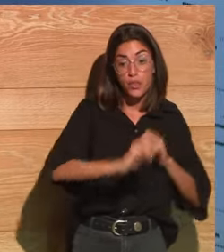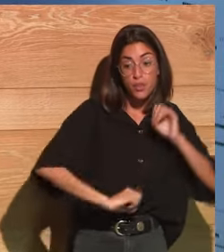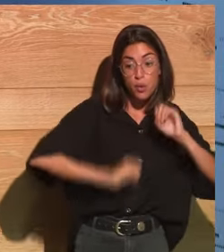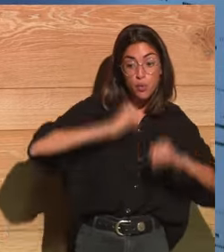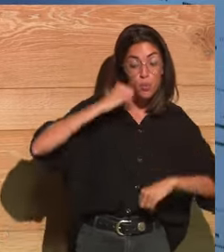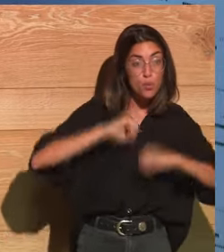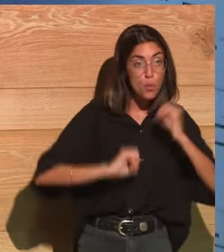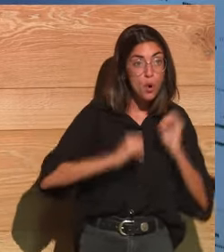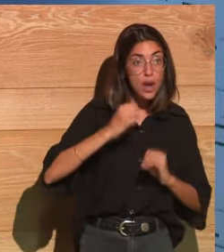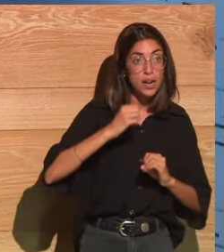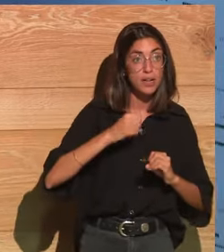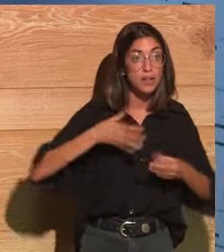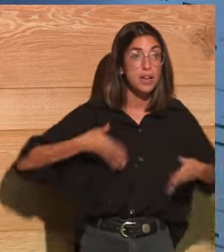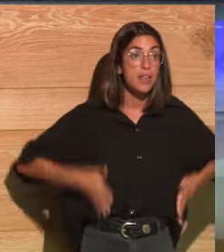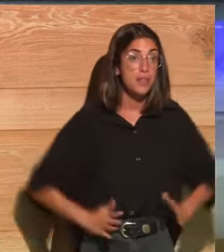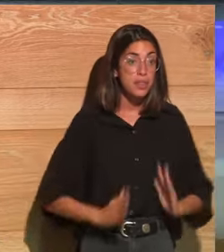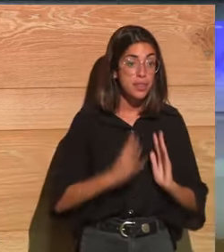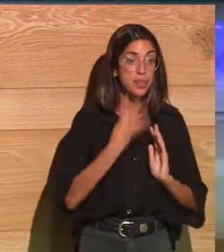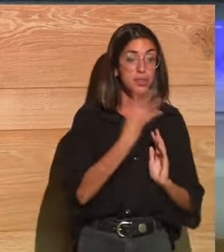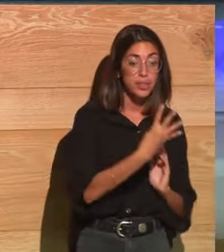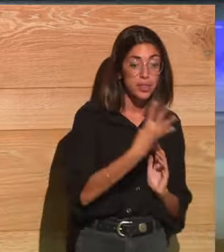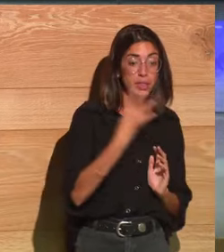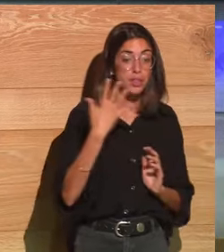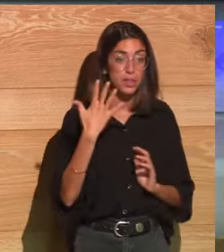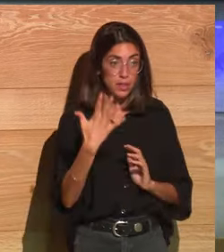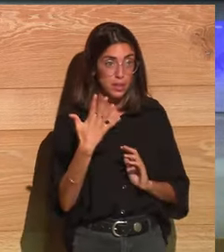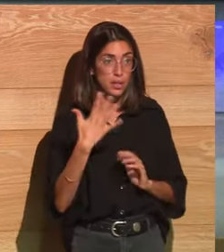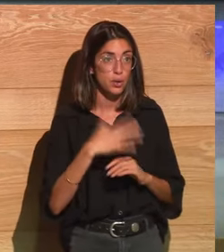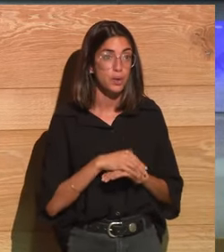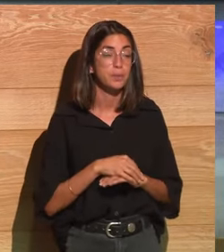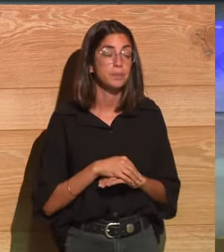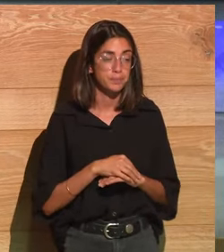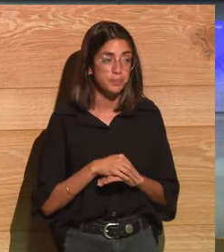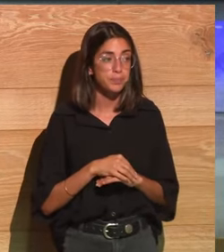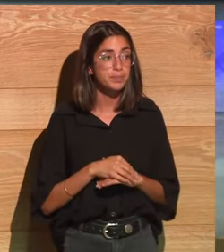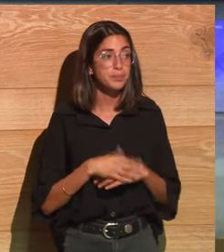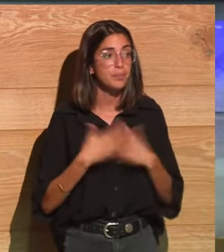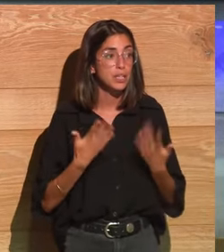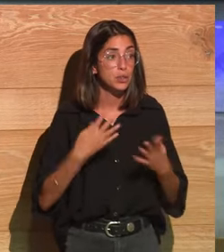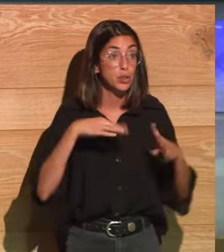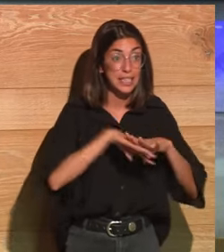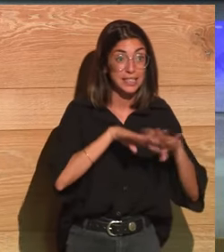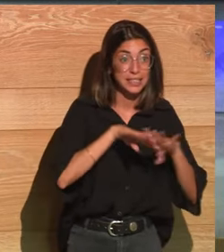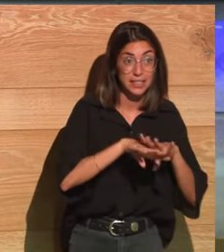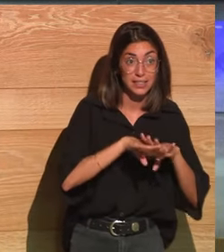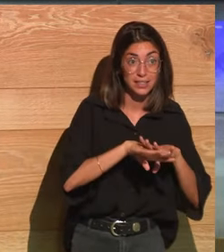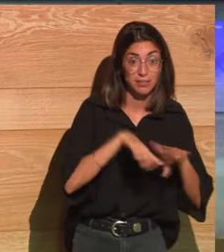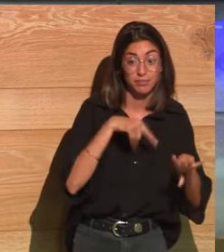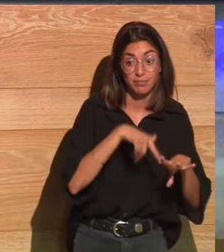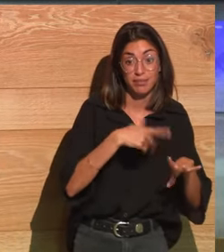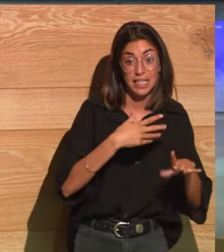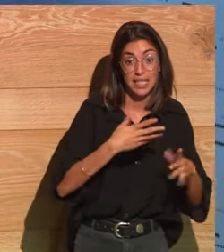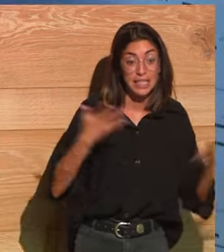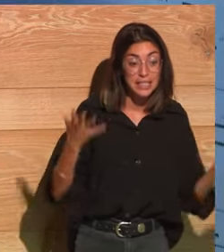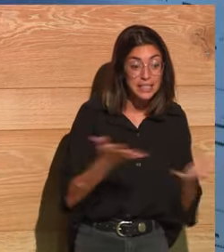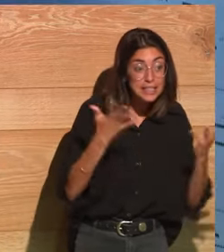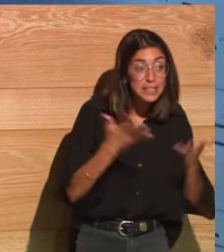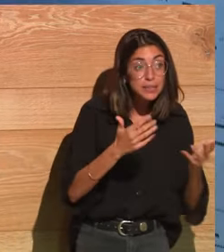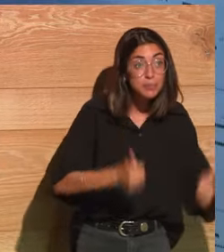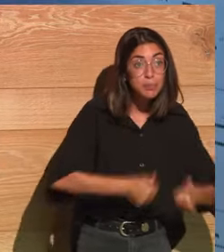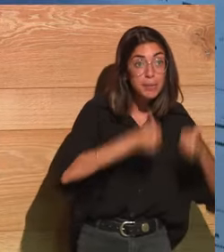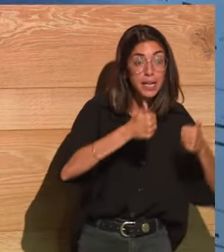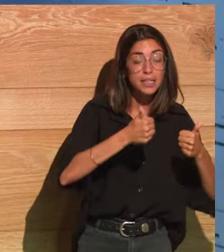mejor, 3, 4, 5 hijos. Uh-huh. Y ahora, de repente, esos tejidos reciben una hiperestimulación para que a lo mejor no están